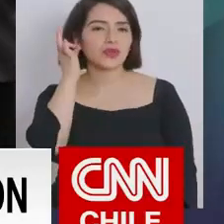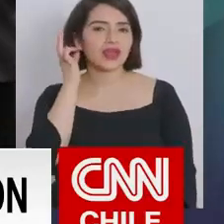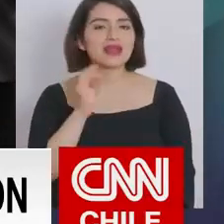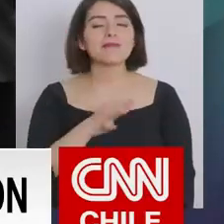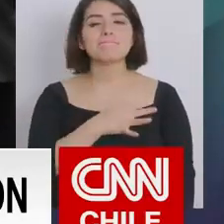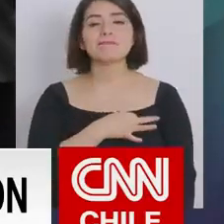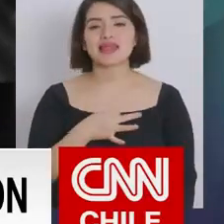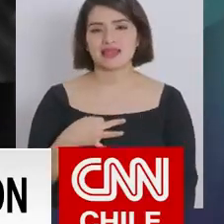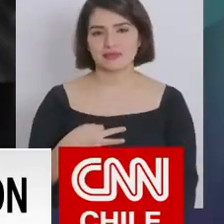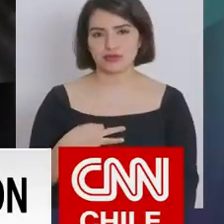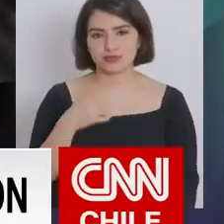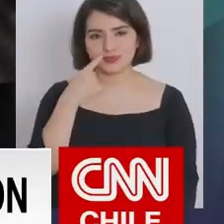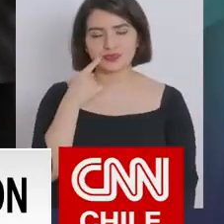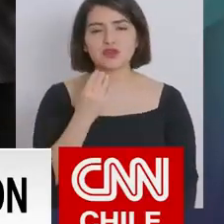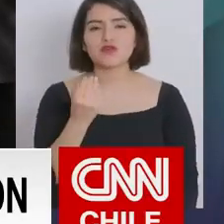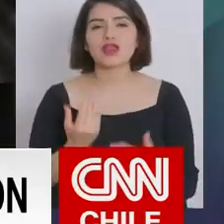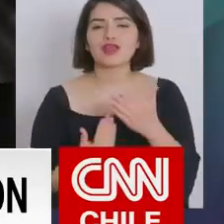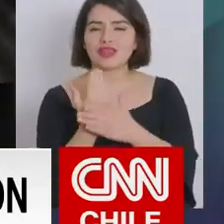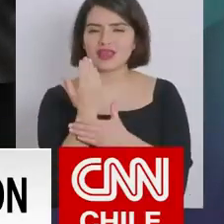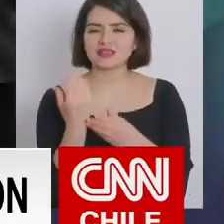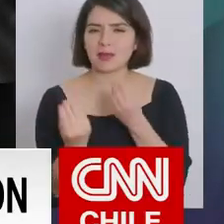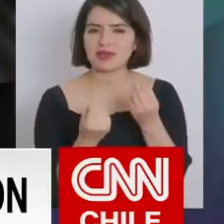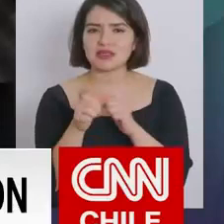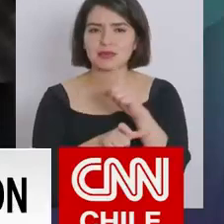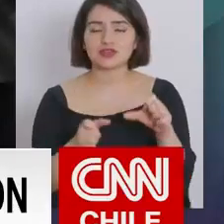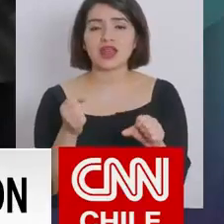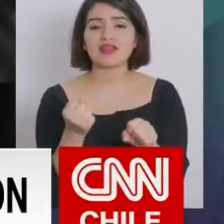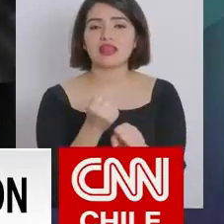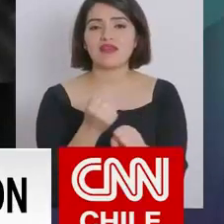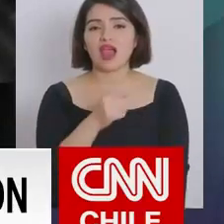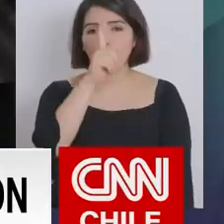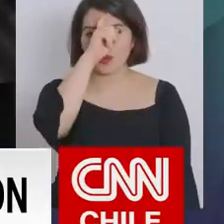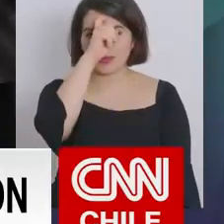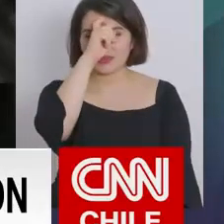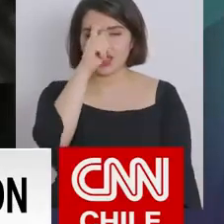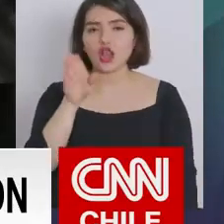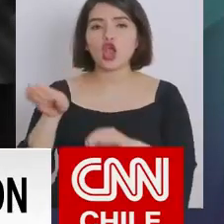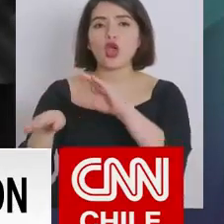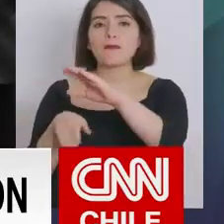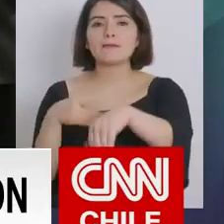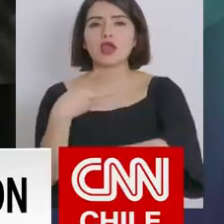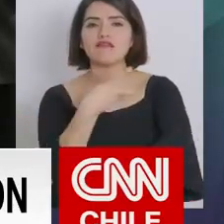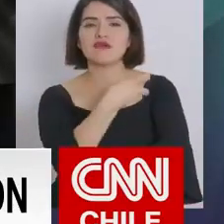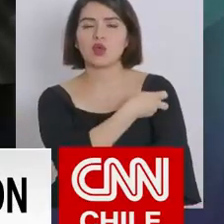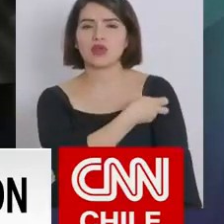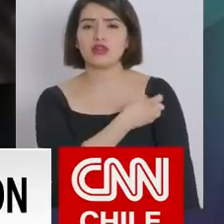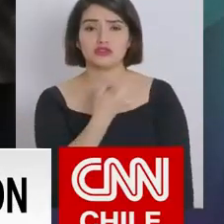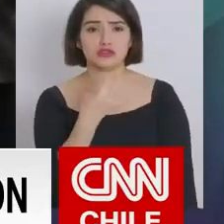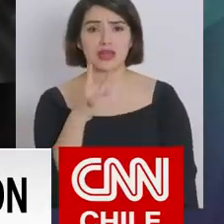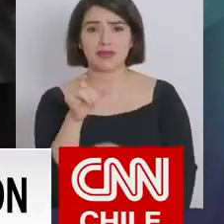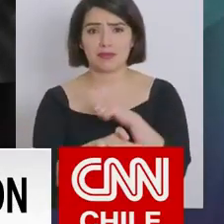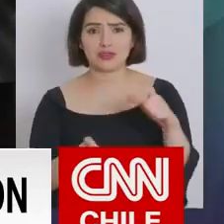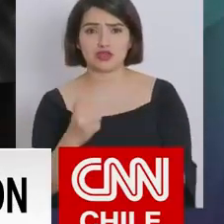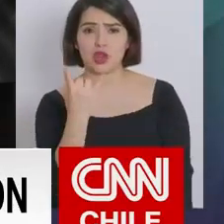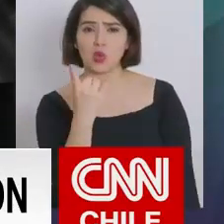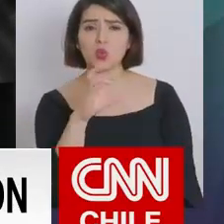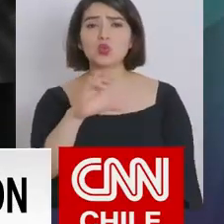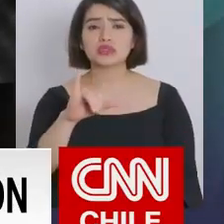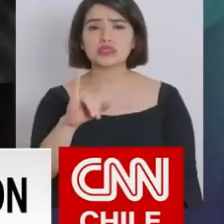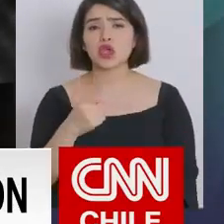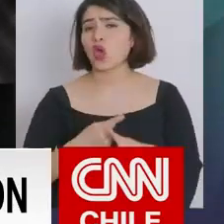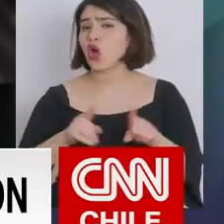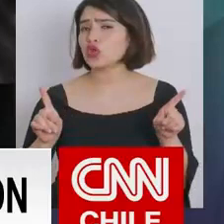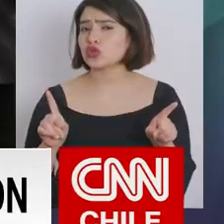buenos días. ¿Qué pasa con las personas del área de salud? ¿Quiénes son los convocados a vacunarse? ¿Solo el personal de la UCI? ¿Qué otras